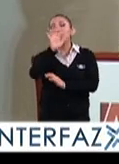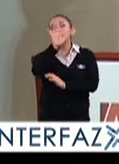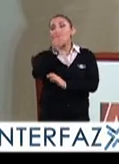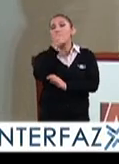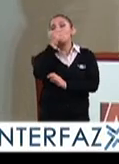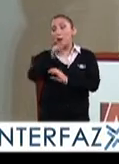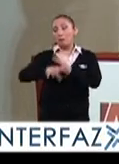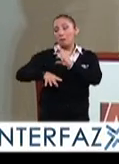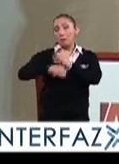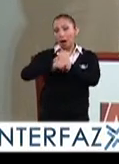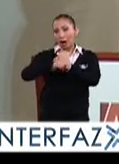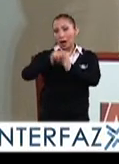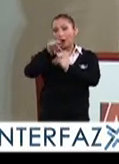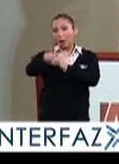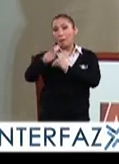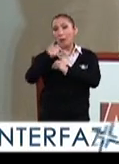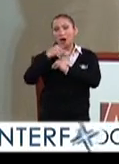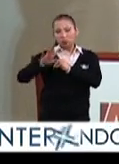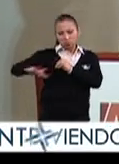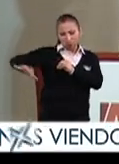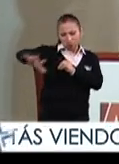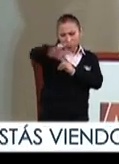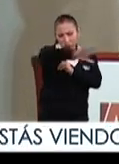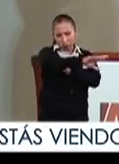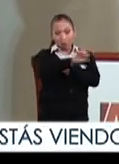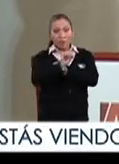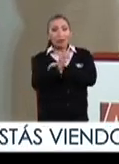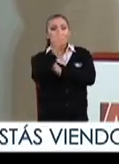19.775 alumnos por una cobertura de